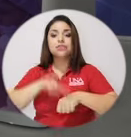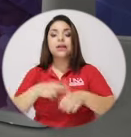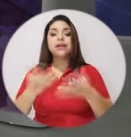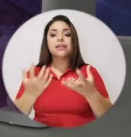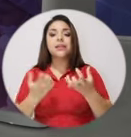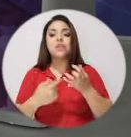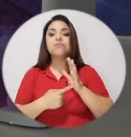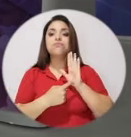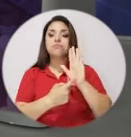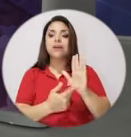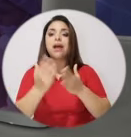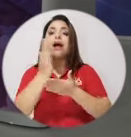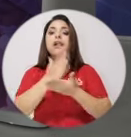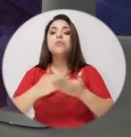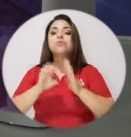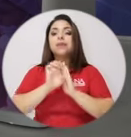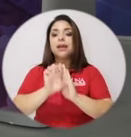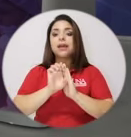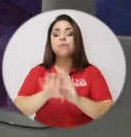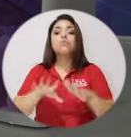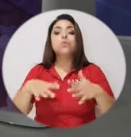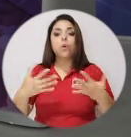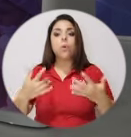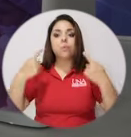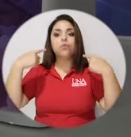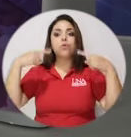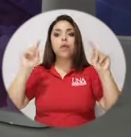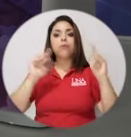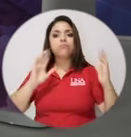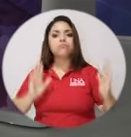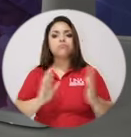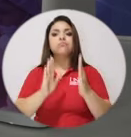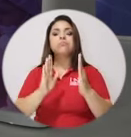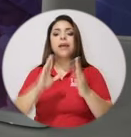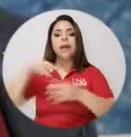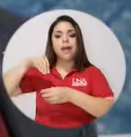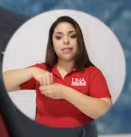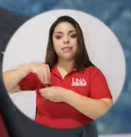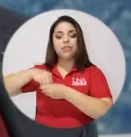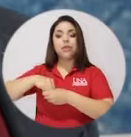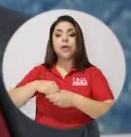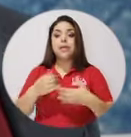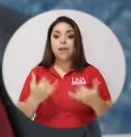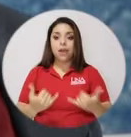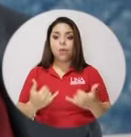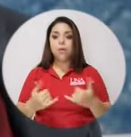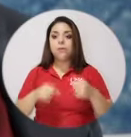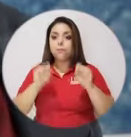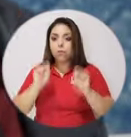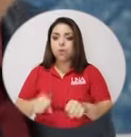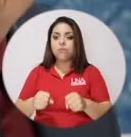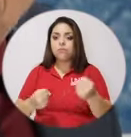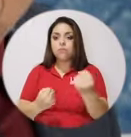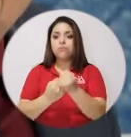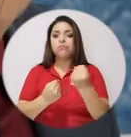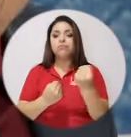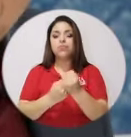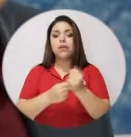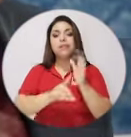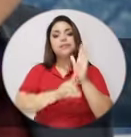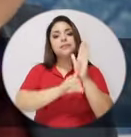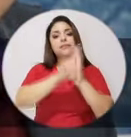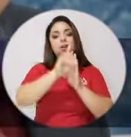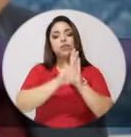algunos ejemplos de cómo le pudimos hacer frente internamente y cómo también ahora estaríamos en condiciones de aportar